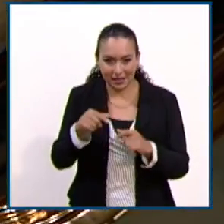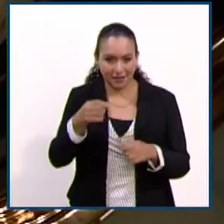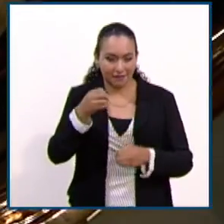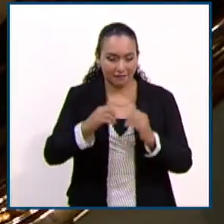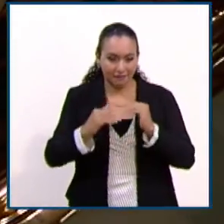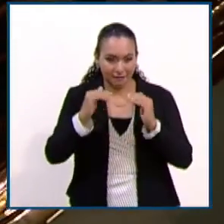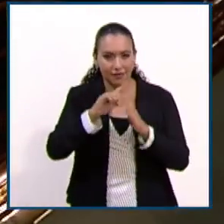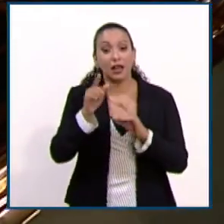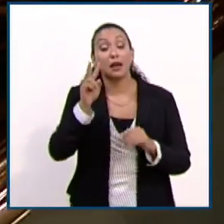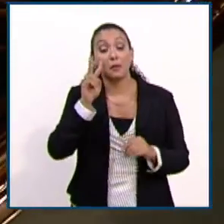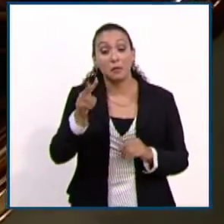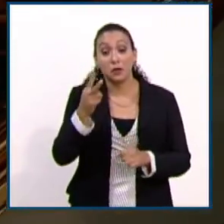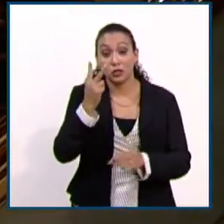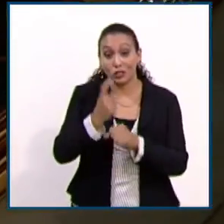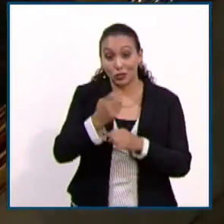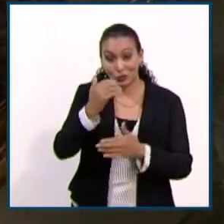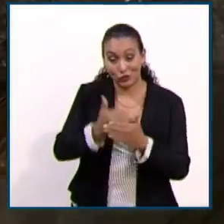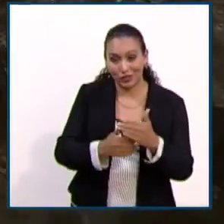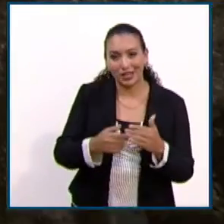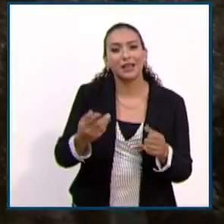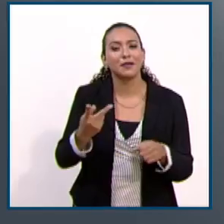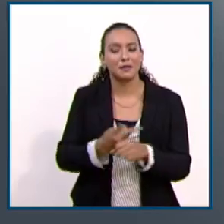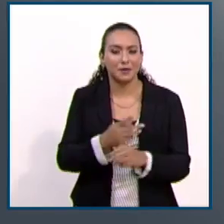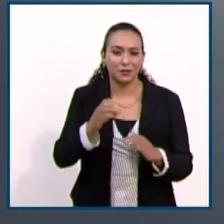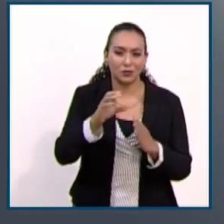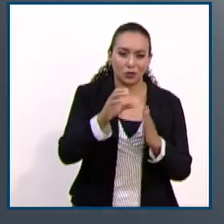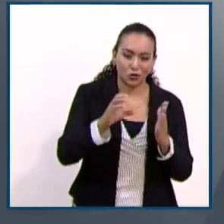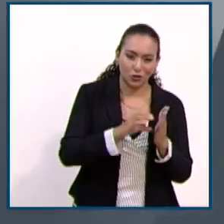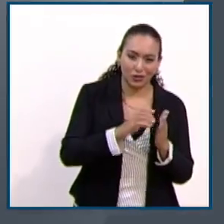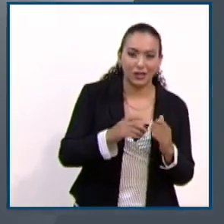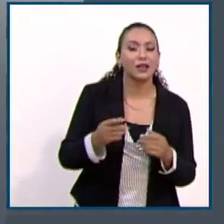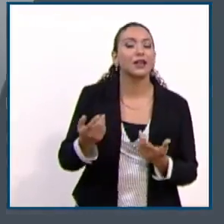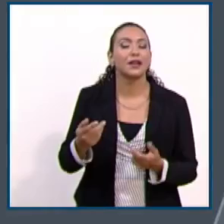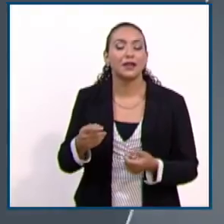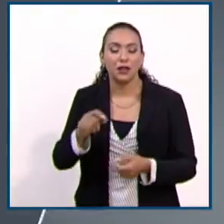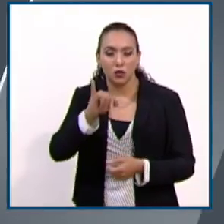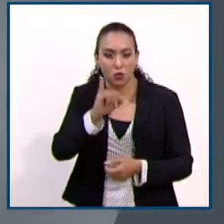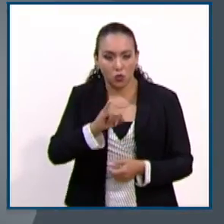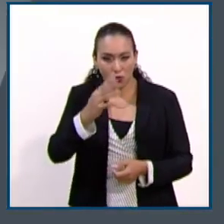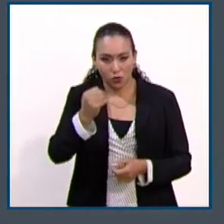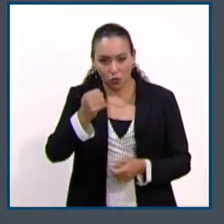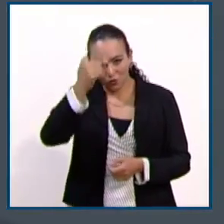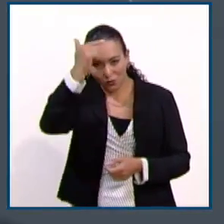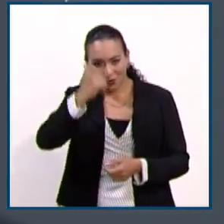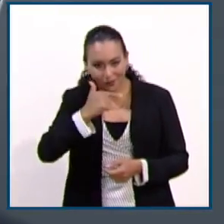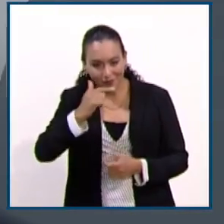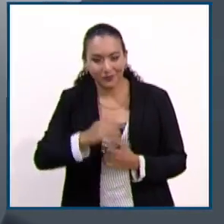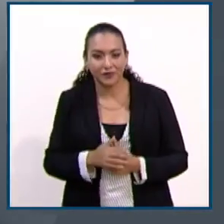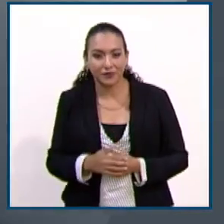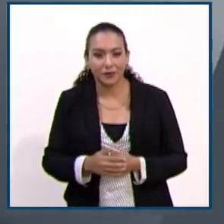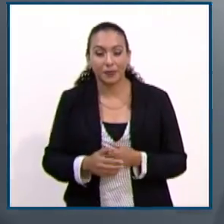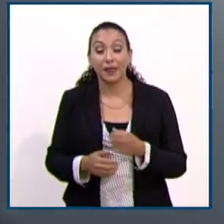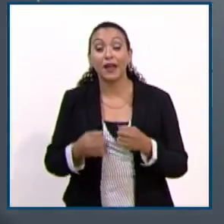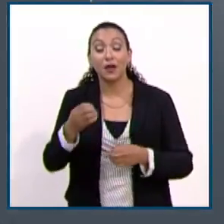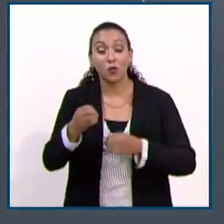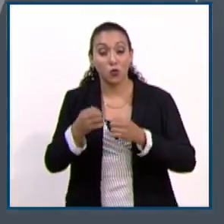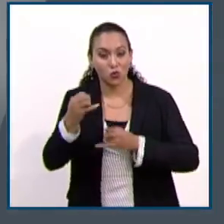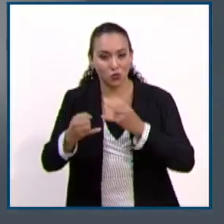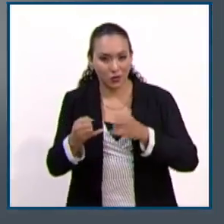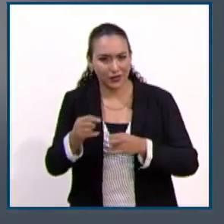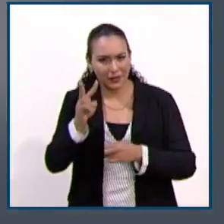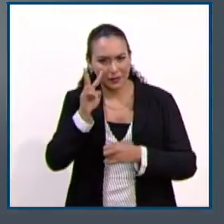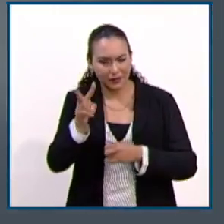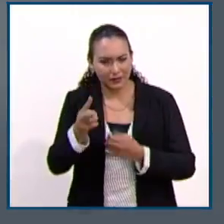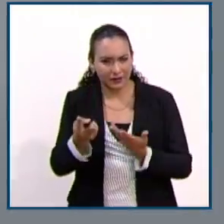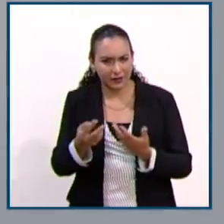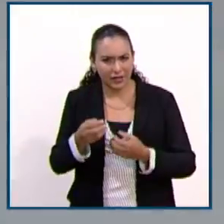capítulo Entre la Política y la Constitución. El jueves a las 9 de la noche, en El Juego de la Corte, se abordará el tema ¿Qué dirá